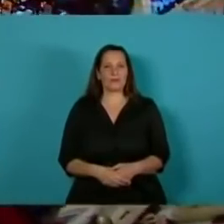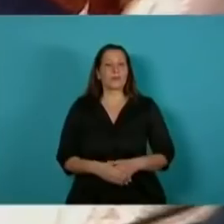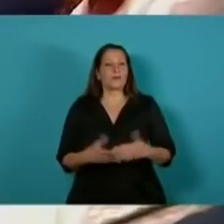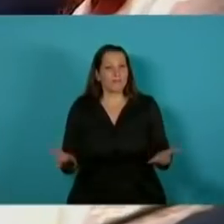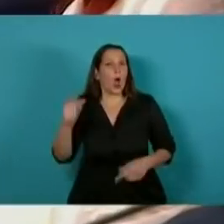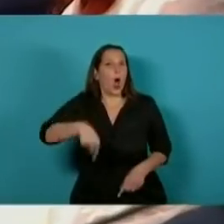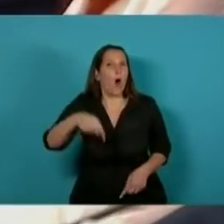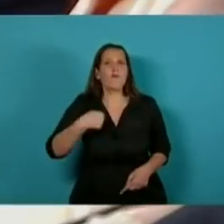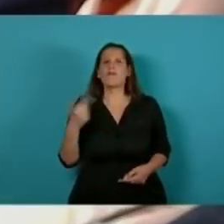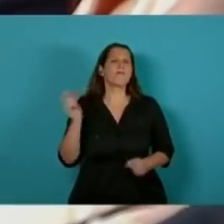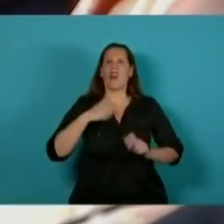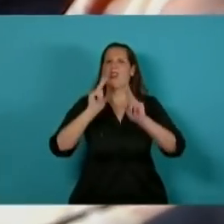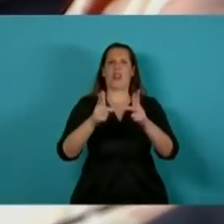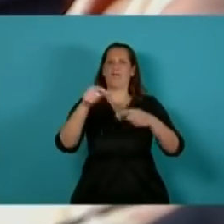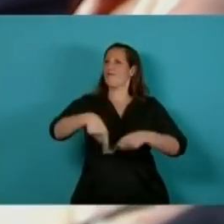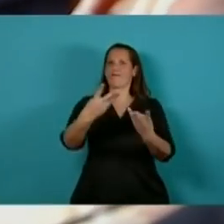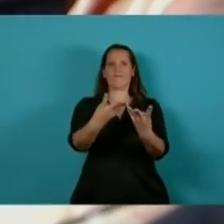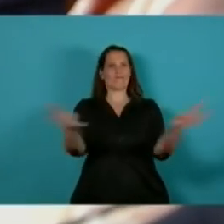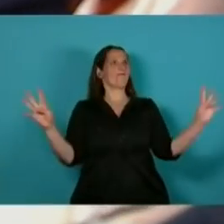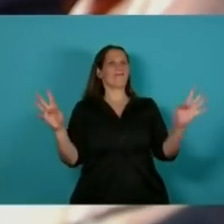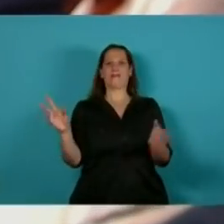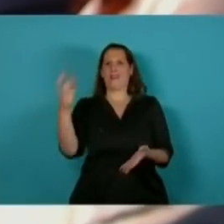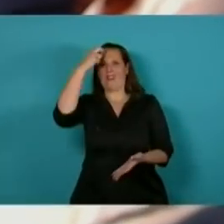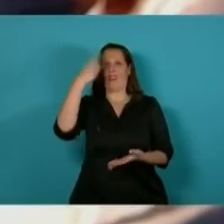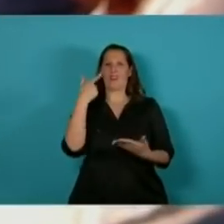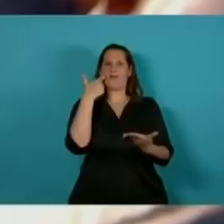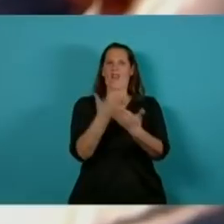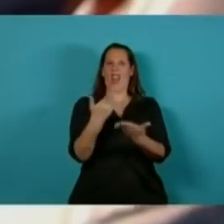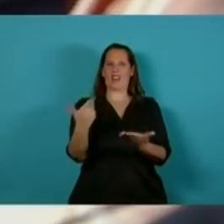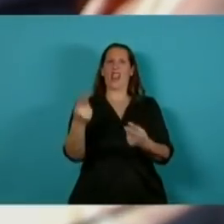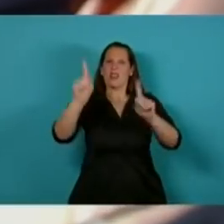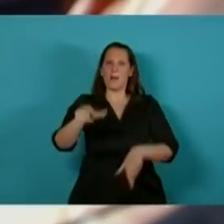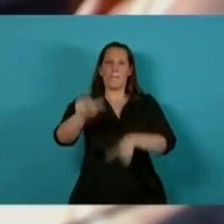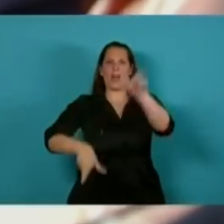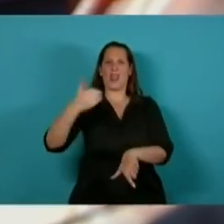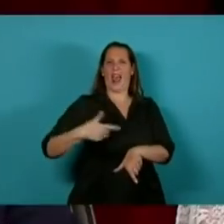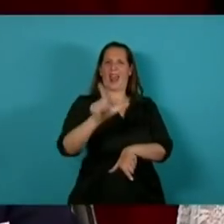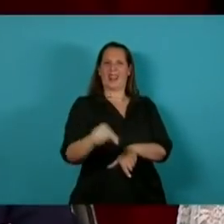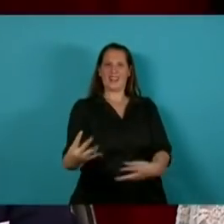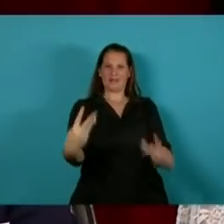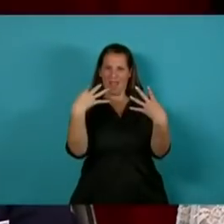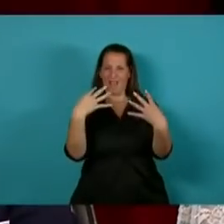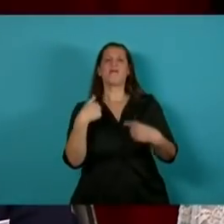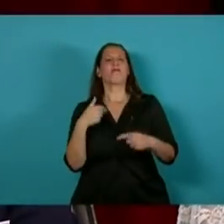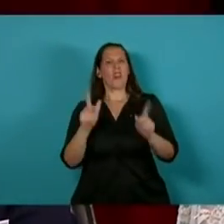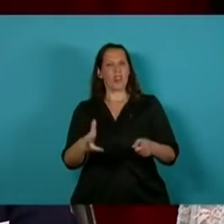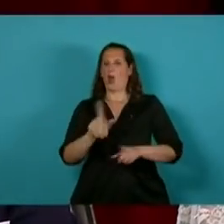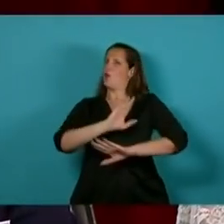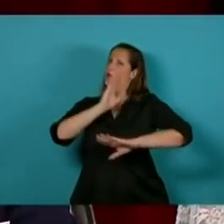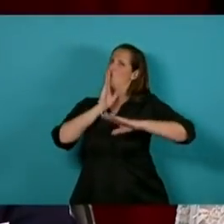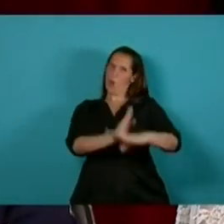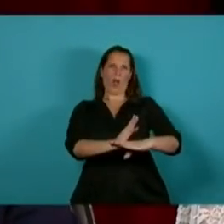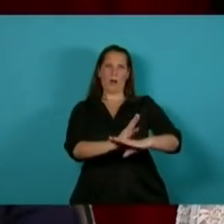Por eso hoy vengo a manifestar frente a esta asamblea y frente a todo el pueblo argentino un contundente nunca